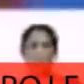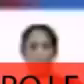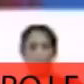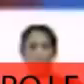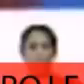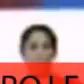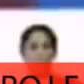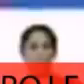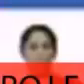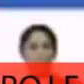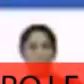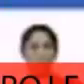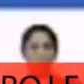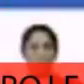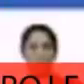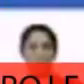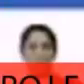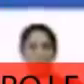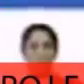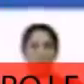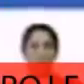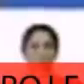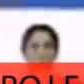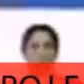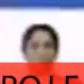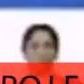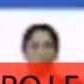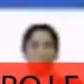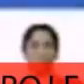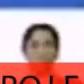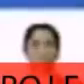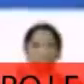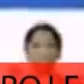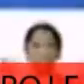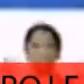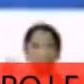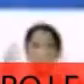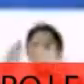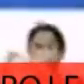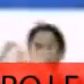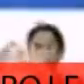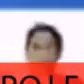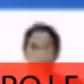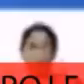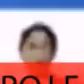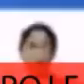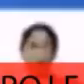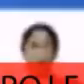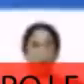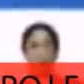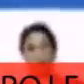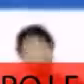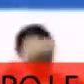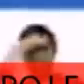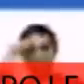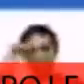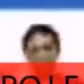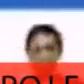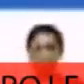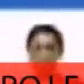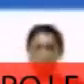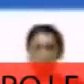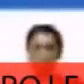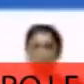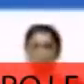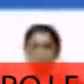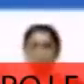Asamblea Nacional con mayoría de la oposición durante el primer periodo de Chávez en el 2000-2004. Era igual de inútil, ajá.